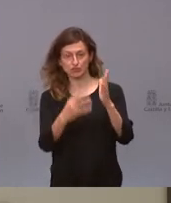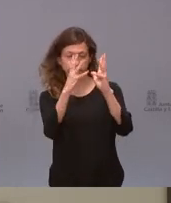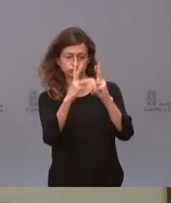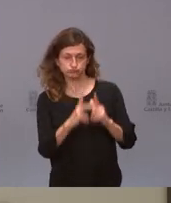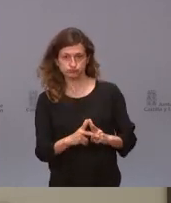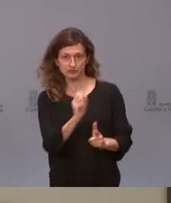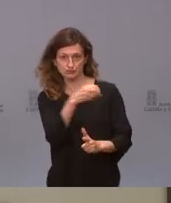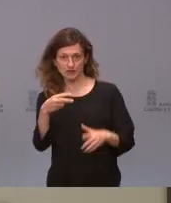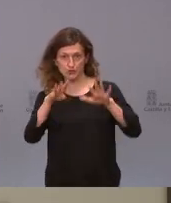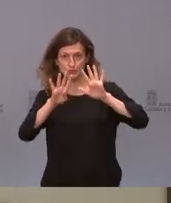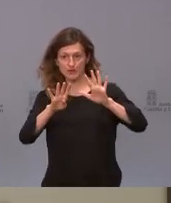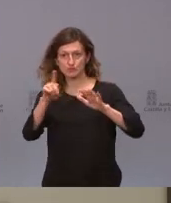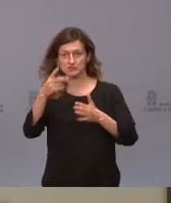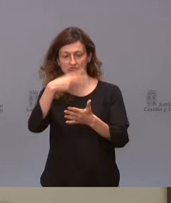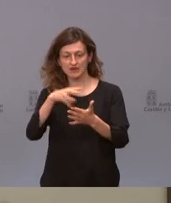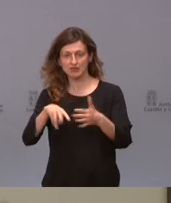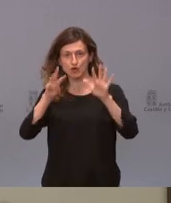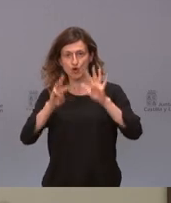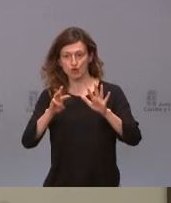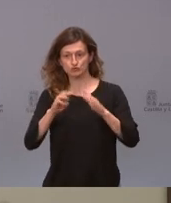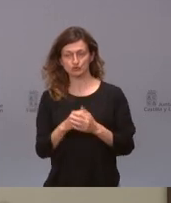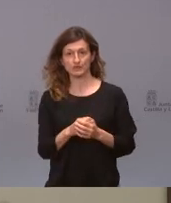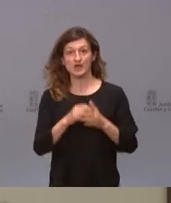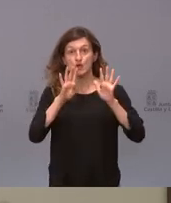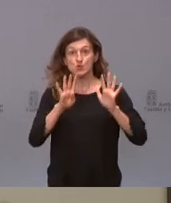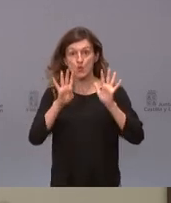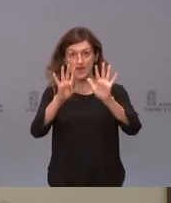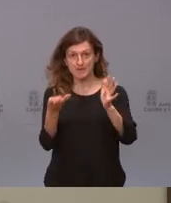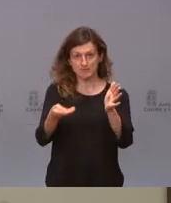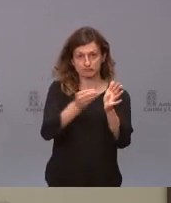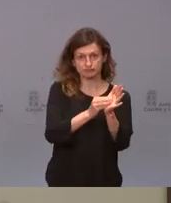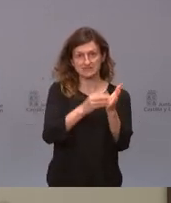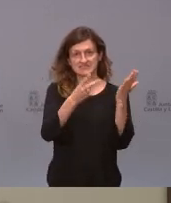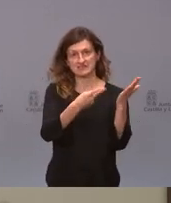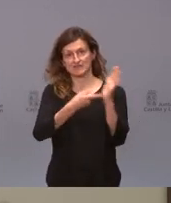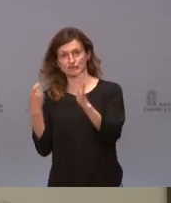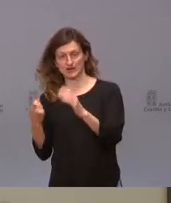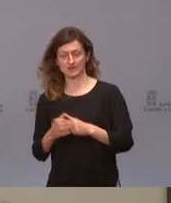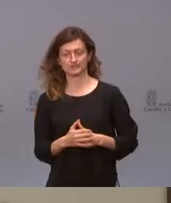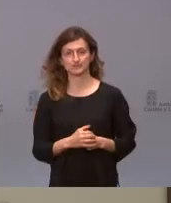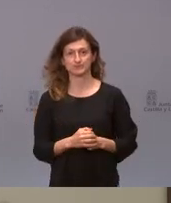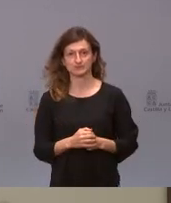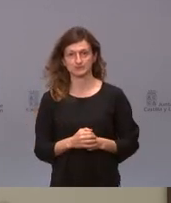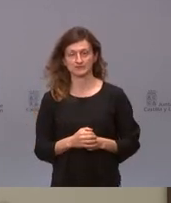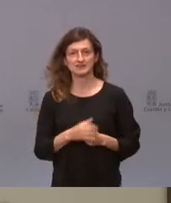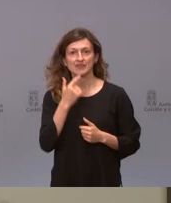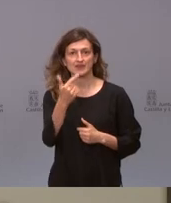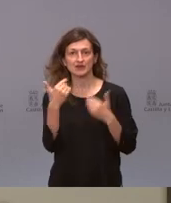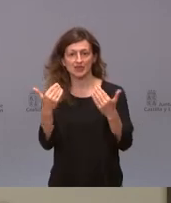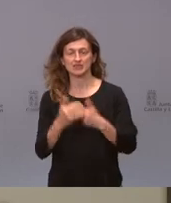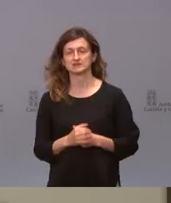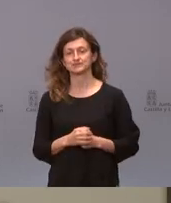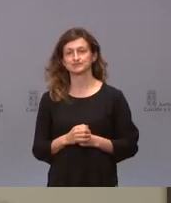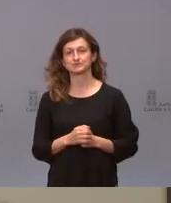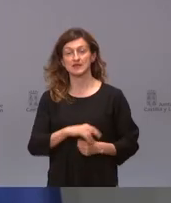sale nueve pero había usted leído eso entran y siete salen siete salen vale siete salen aquí y siete salen gracias y